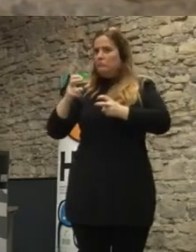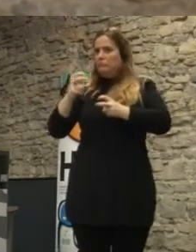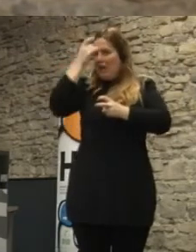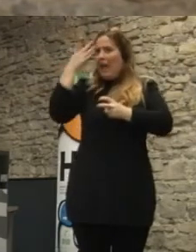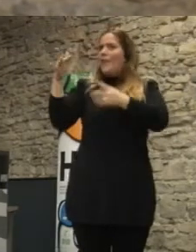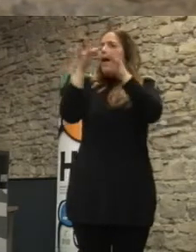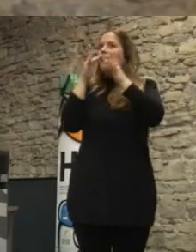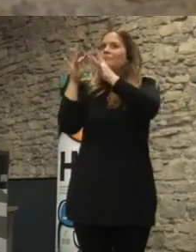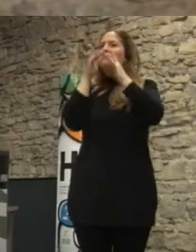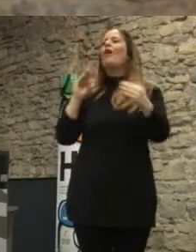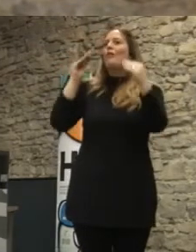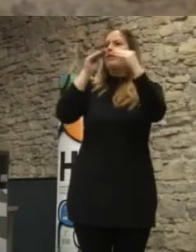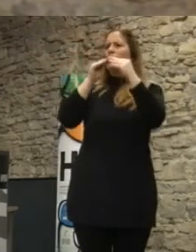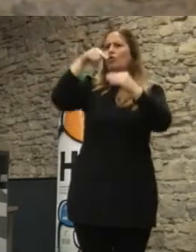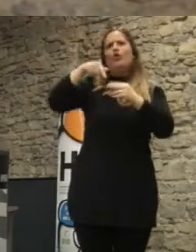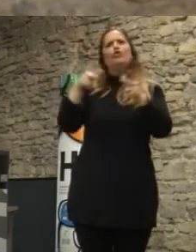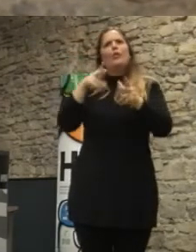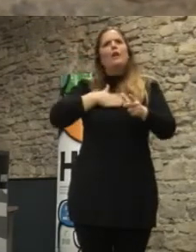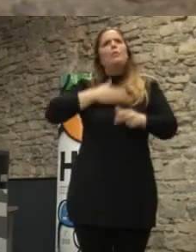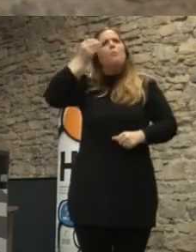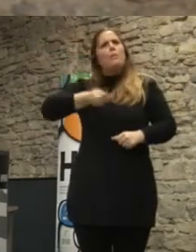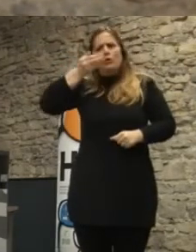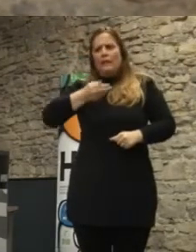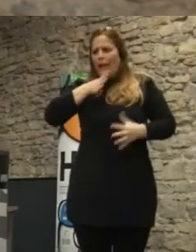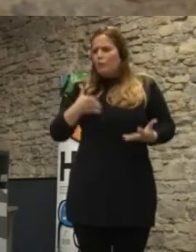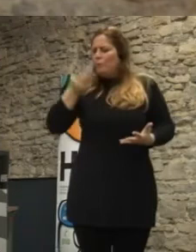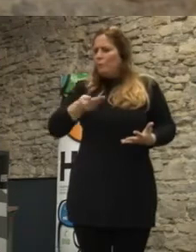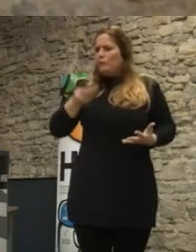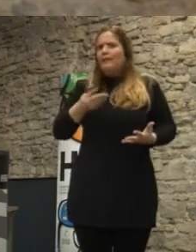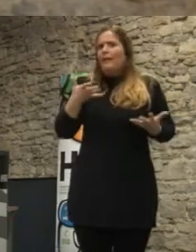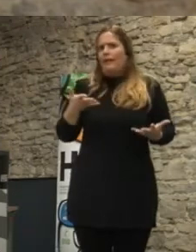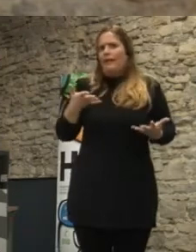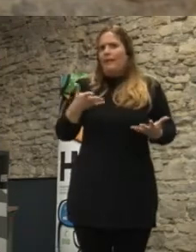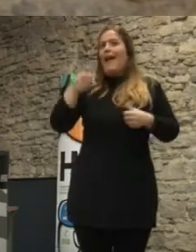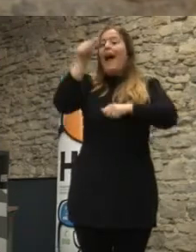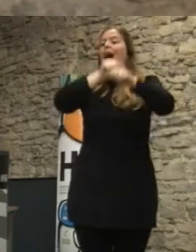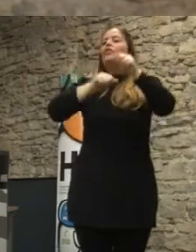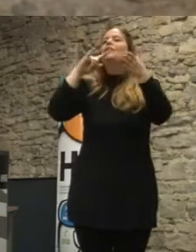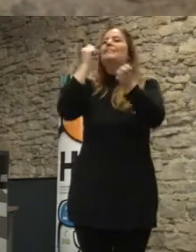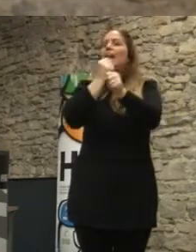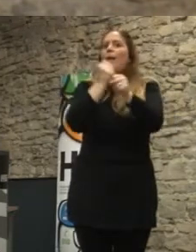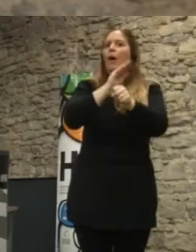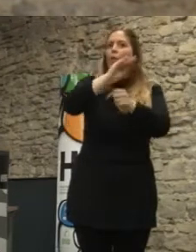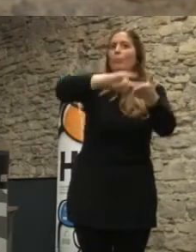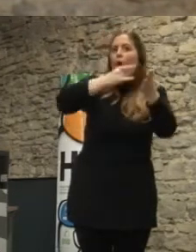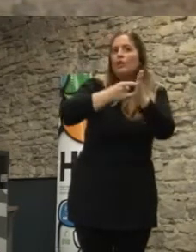nuestra sociedad y más hoy en día. El trabajo asociativo y los